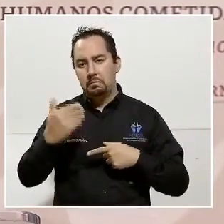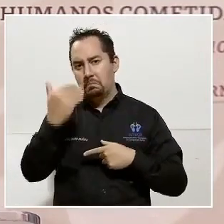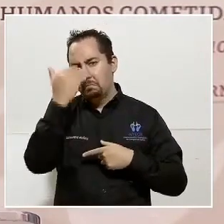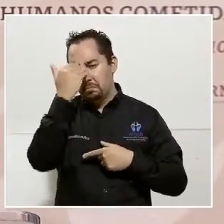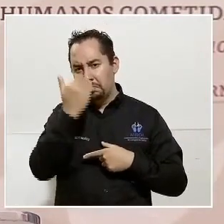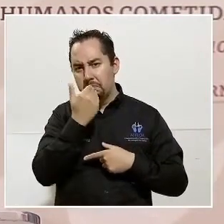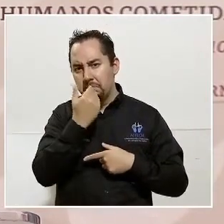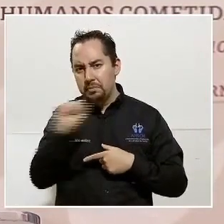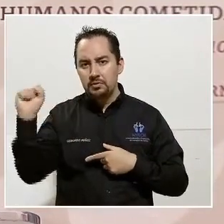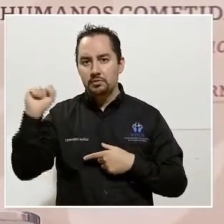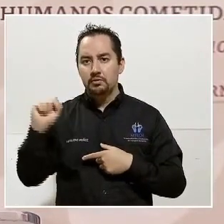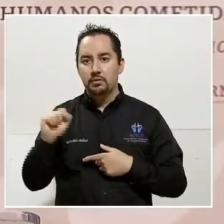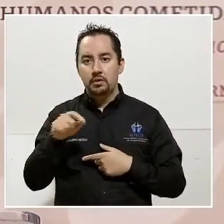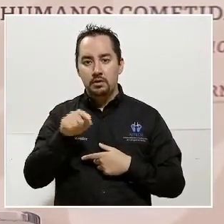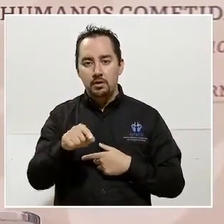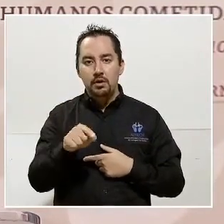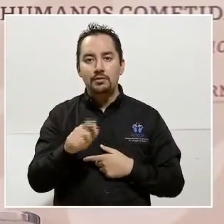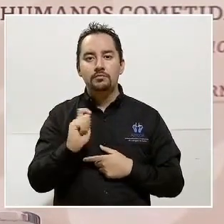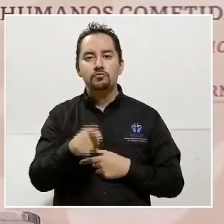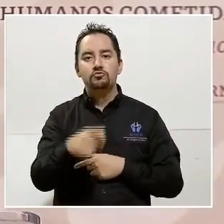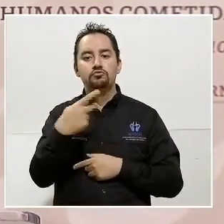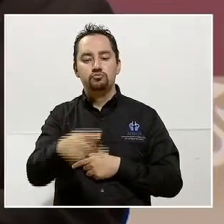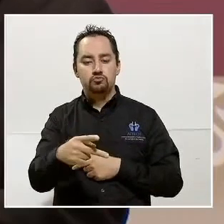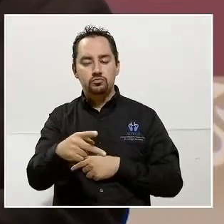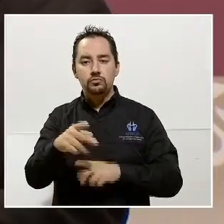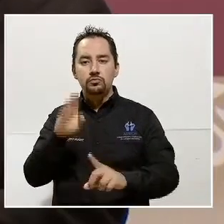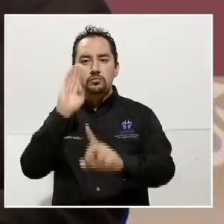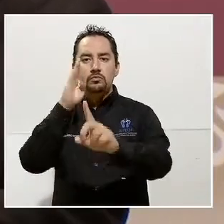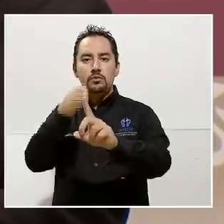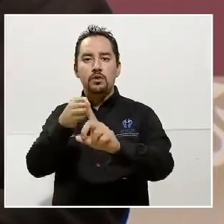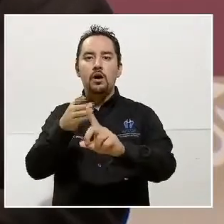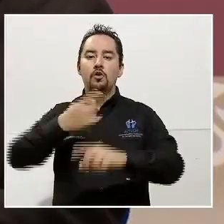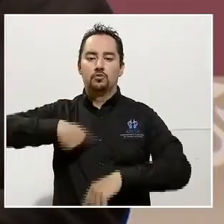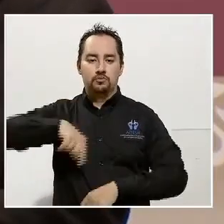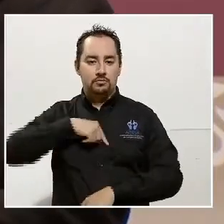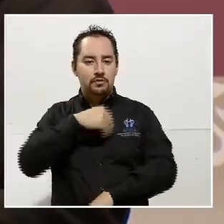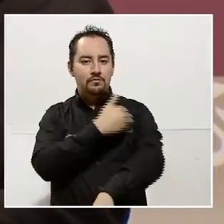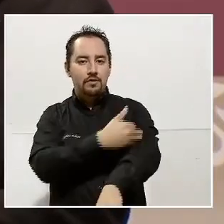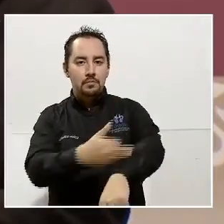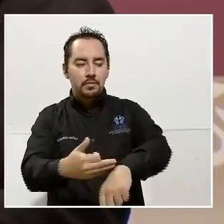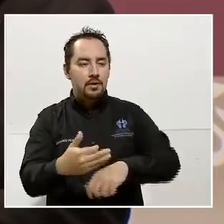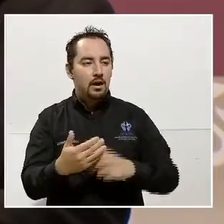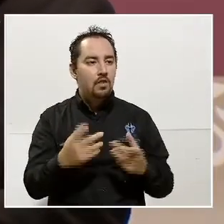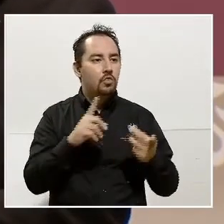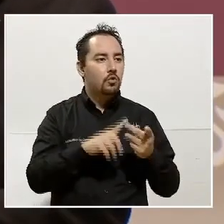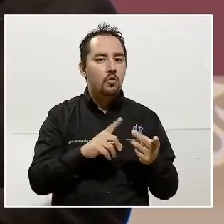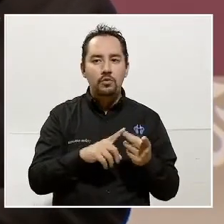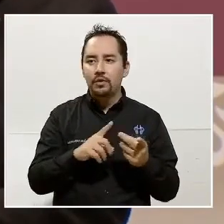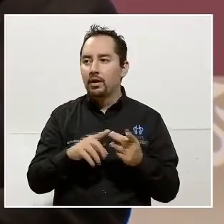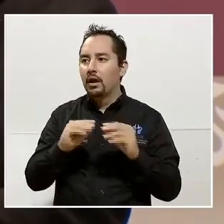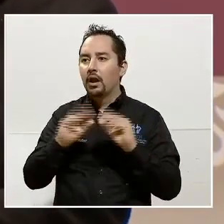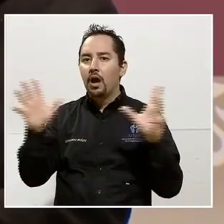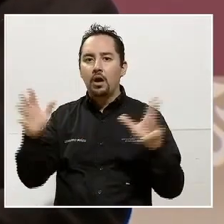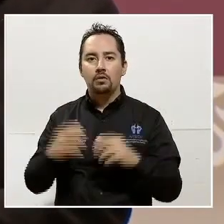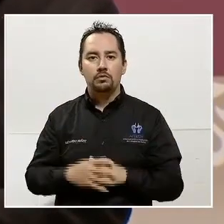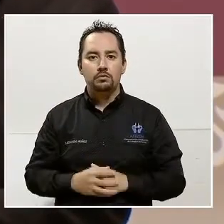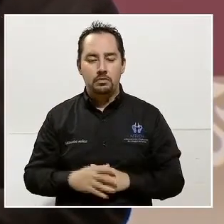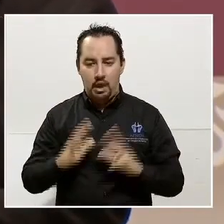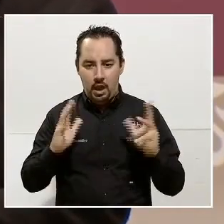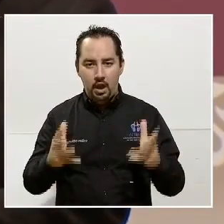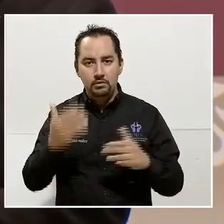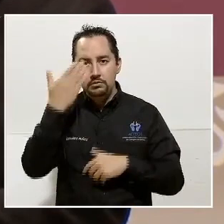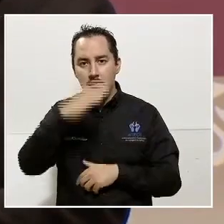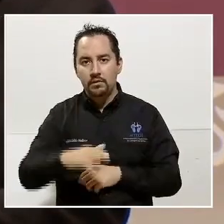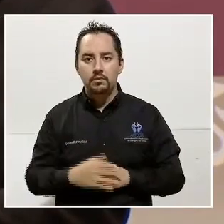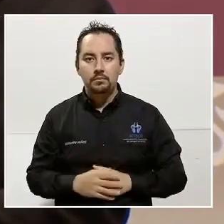propósito principal es esclarecer el paradero de nuestras familias, de nuestros familiares y compañeros, apelando